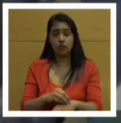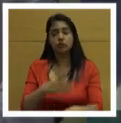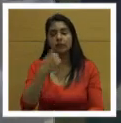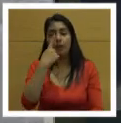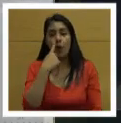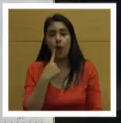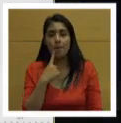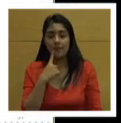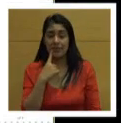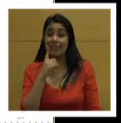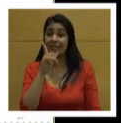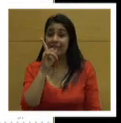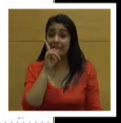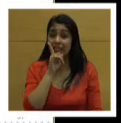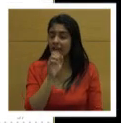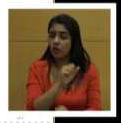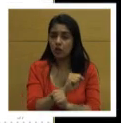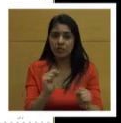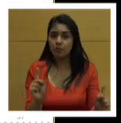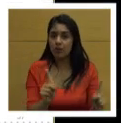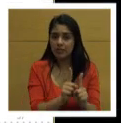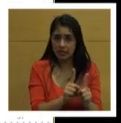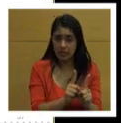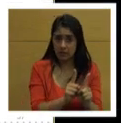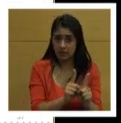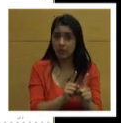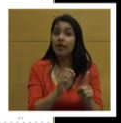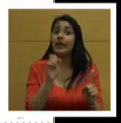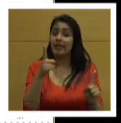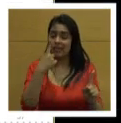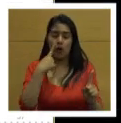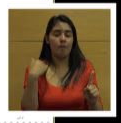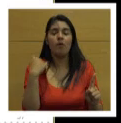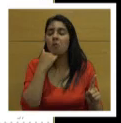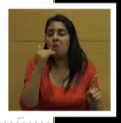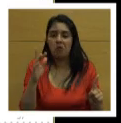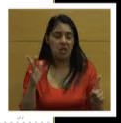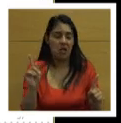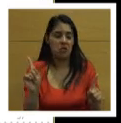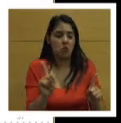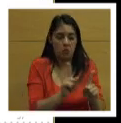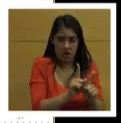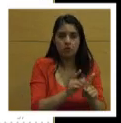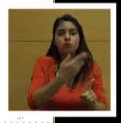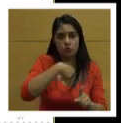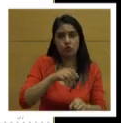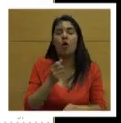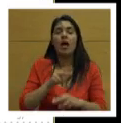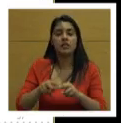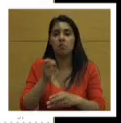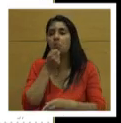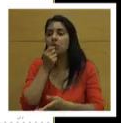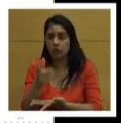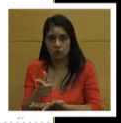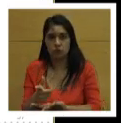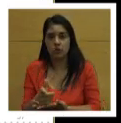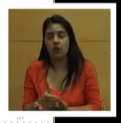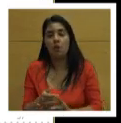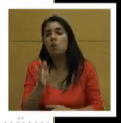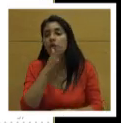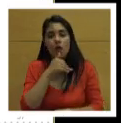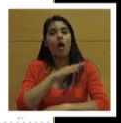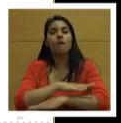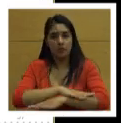acerca, haga la denuncia, y nosotros incluso podemos querellarnos en ese sentido por desacato. Tenemos, obviamente, hay